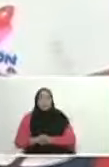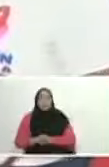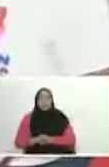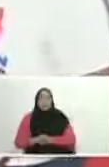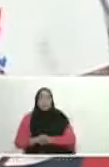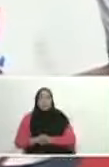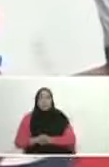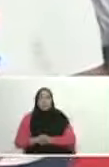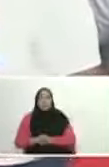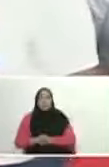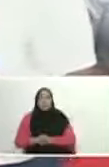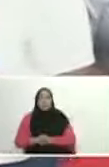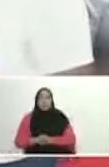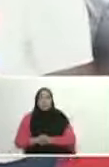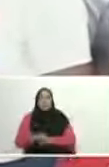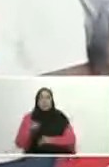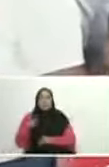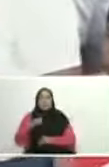Ustedes, mujeres,